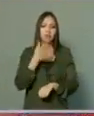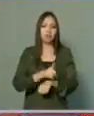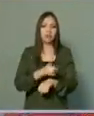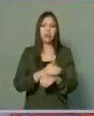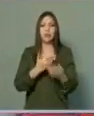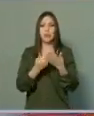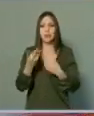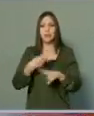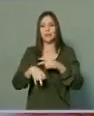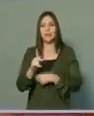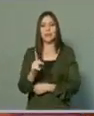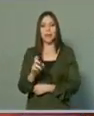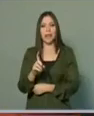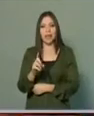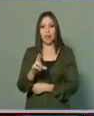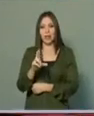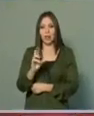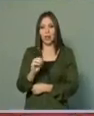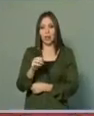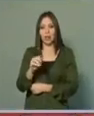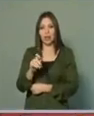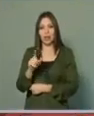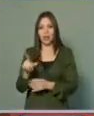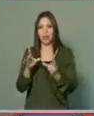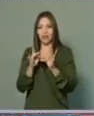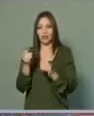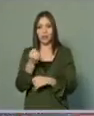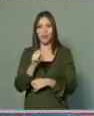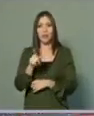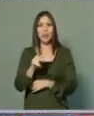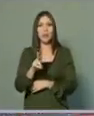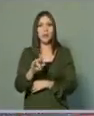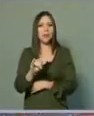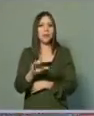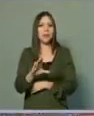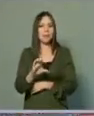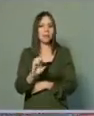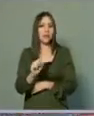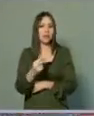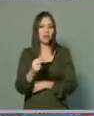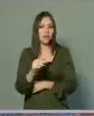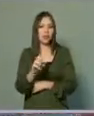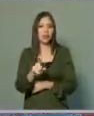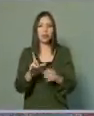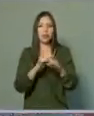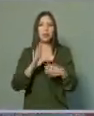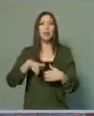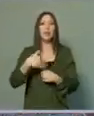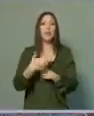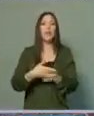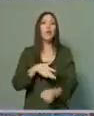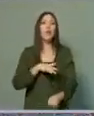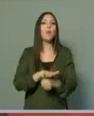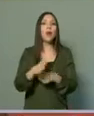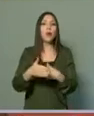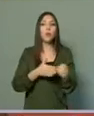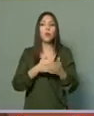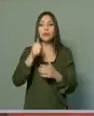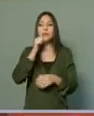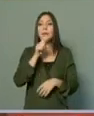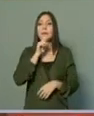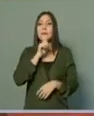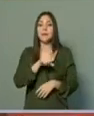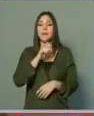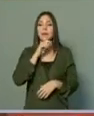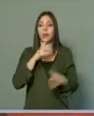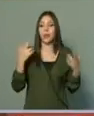en moda y también vocero de Price Shoes, para hablar precisamente acerca de todo lo que viene, porque no siempre son los mismos pants. También hay que